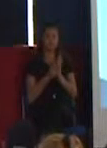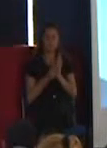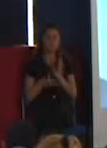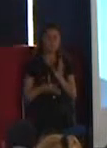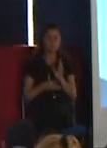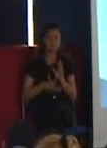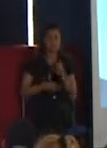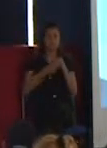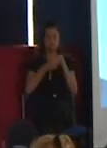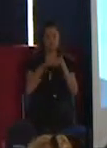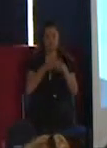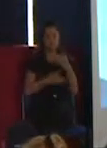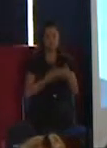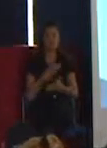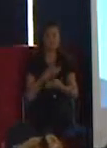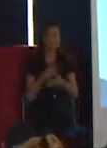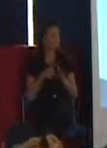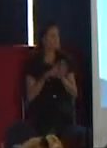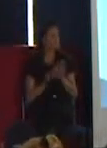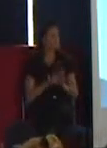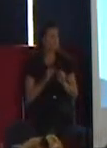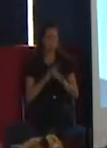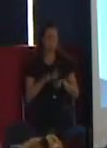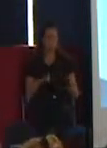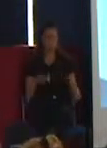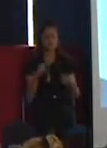pública, concursos de méritos,